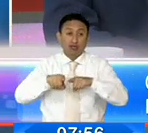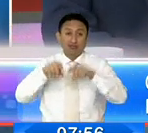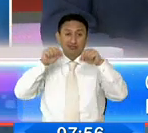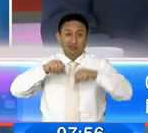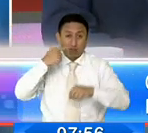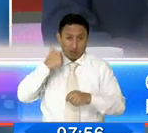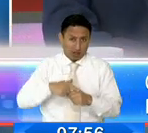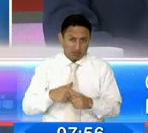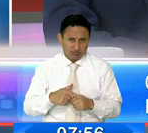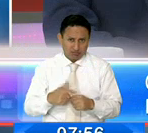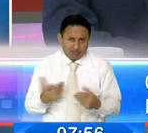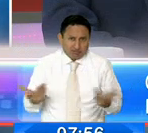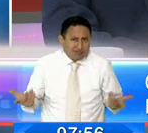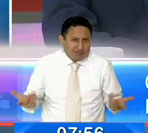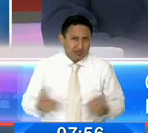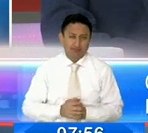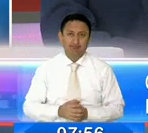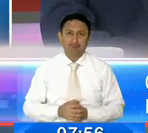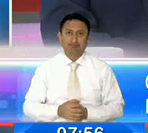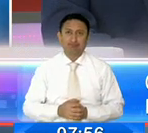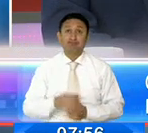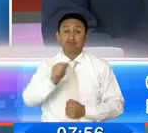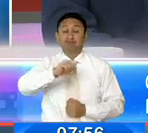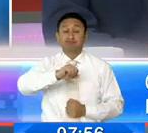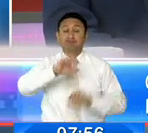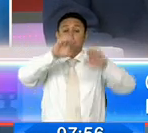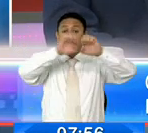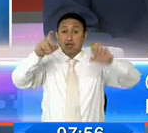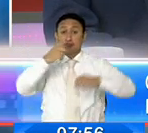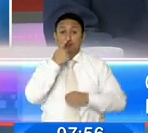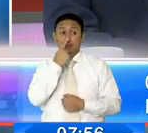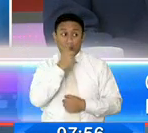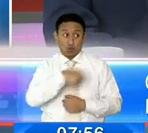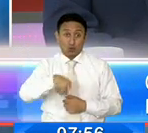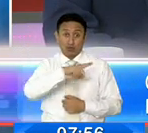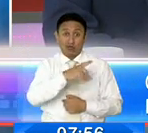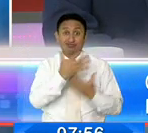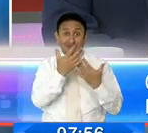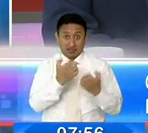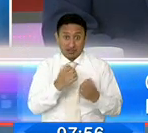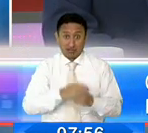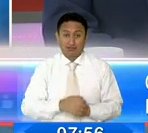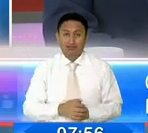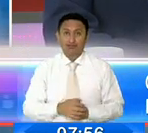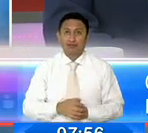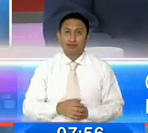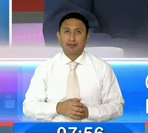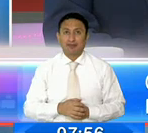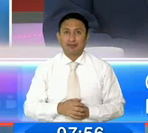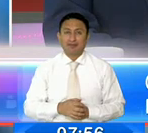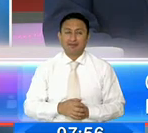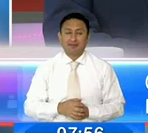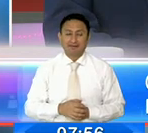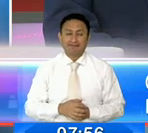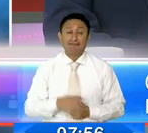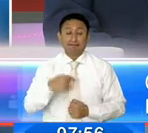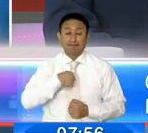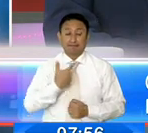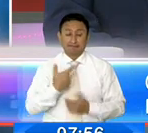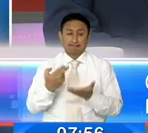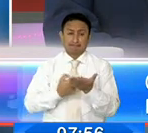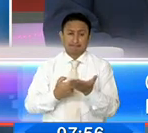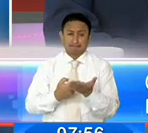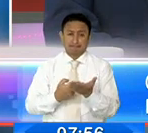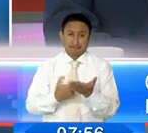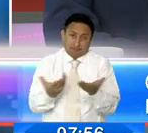gasolinas. Yo les he dicho a las compañías interesadas que han mostrado interés, que han tenido reuniones conmigo, por